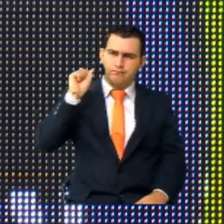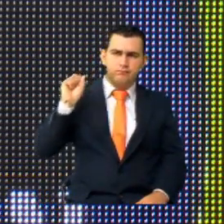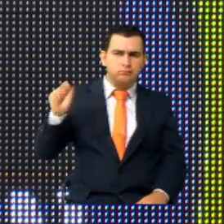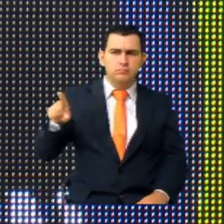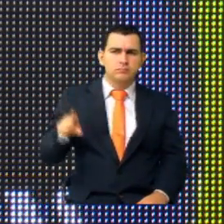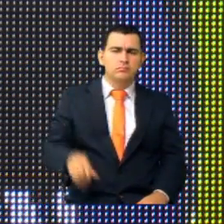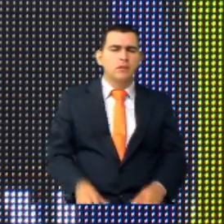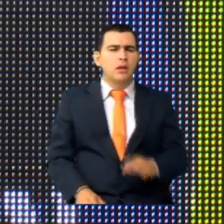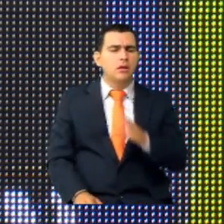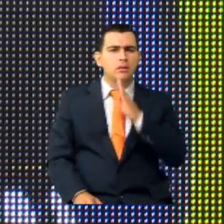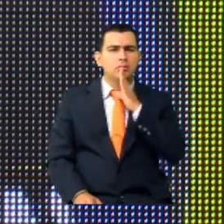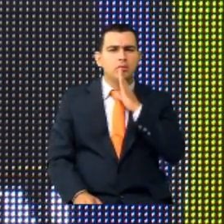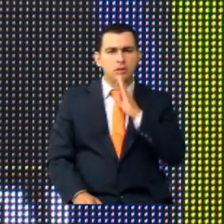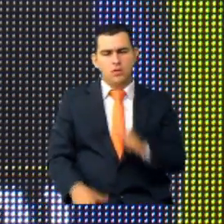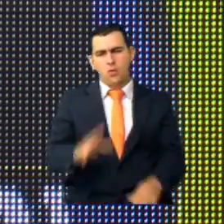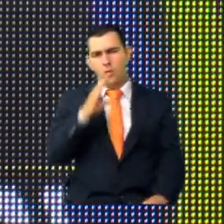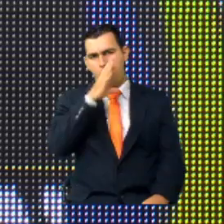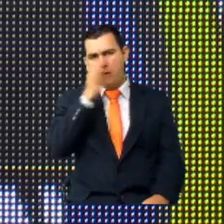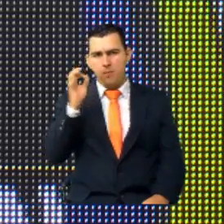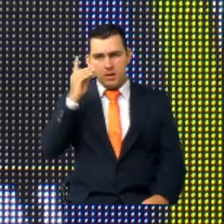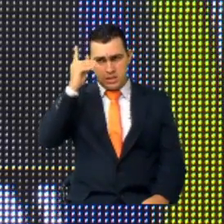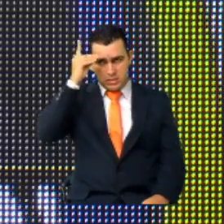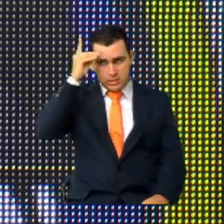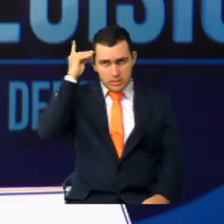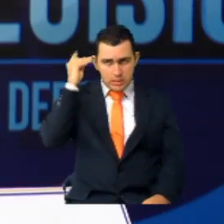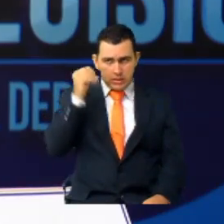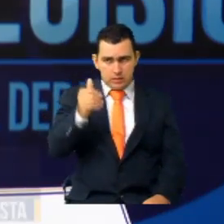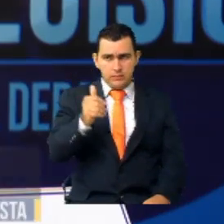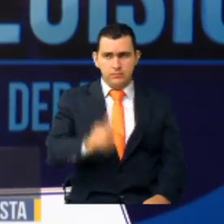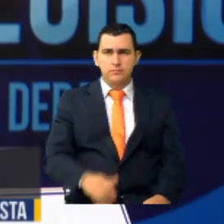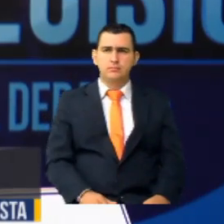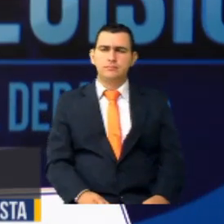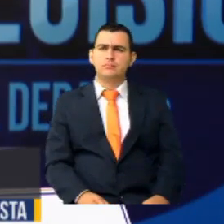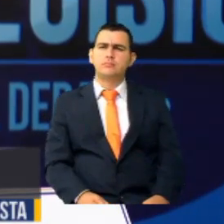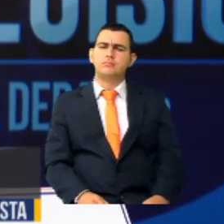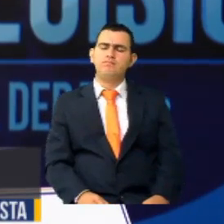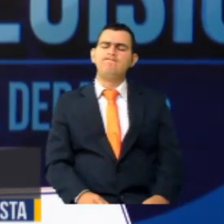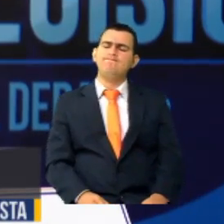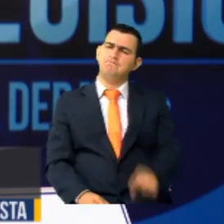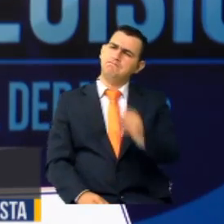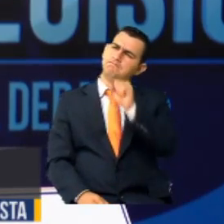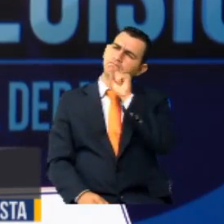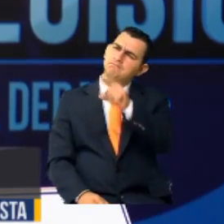periodista Mónica Arcella al candidato Darío Echeverri. Candidato,